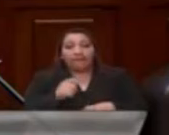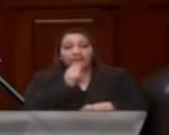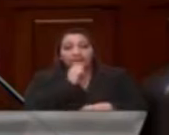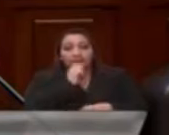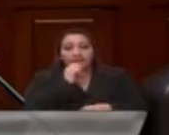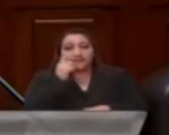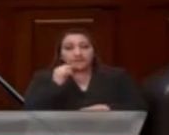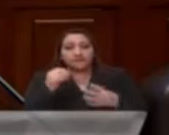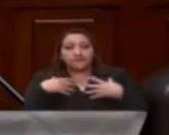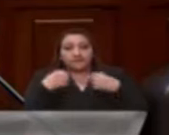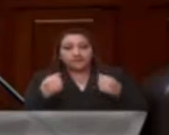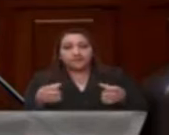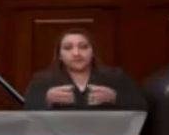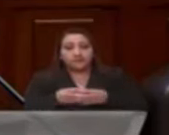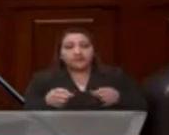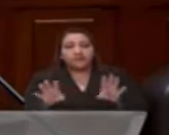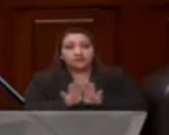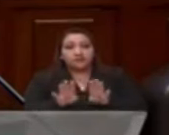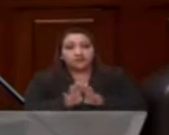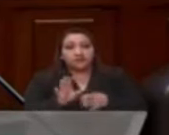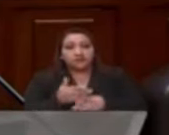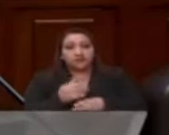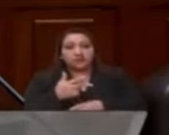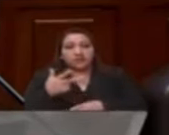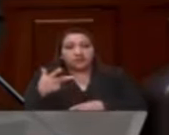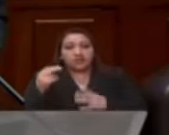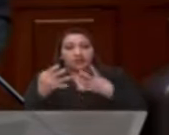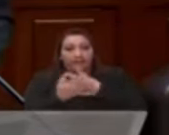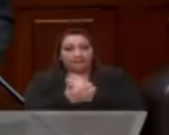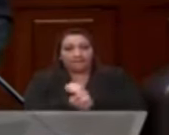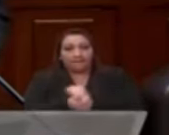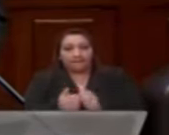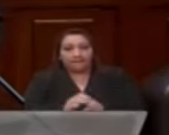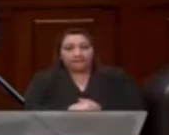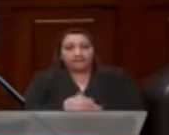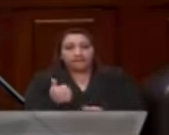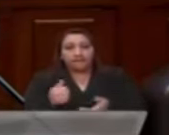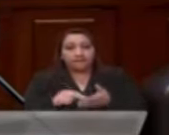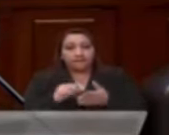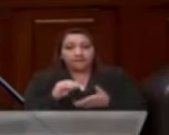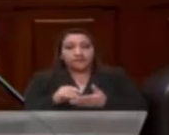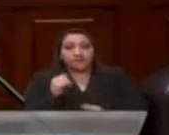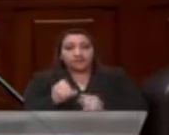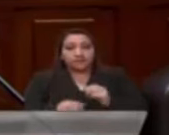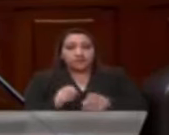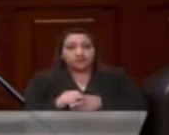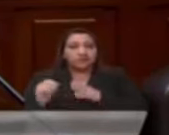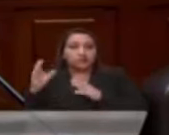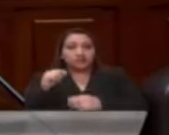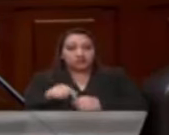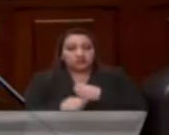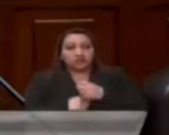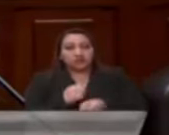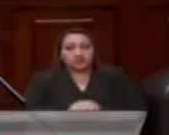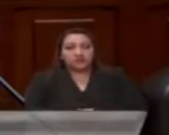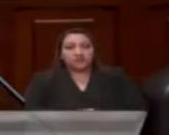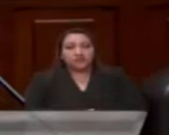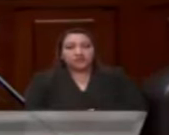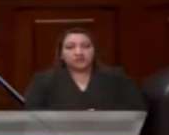privado para la instalación de bloqueadores en 33 penales, lo cual debió culminarse en octubre del presente